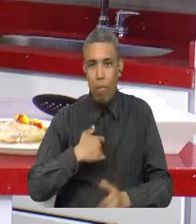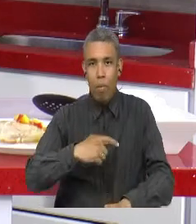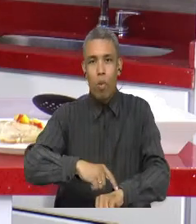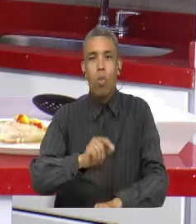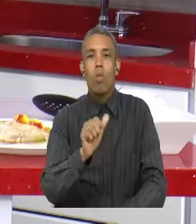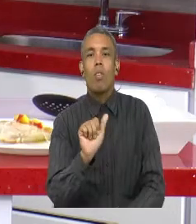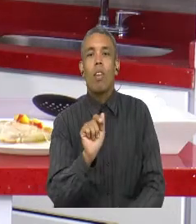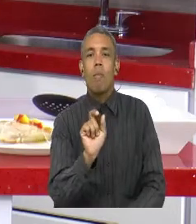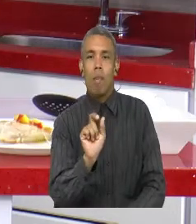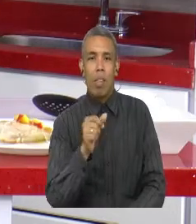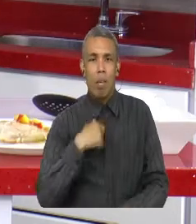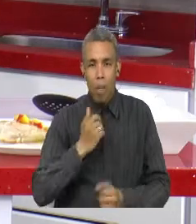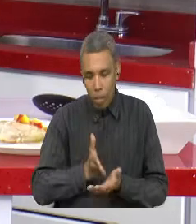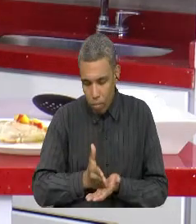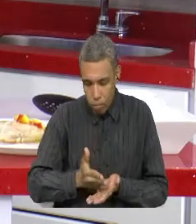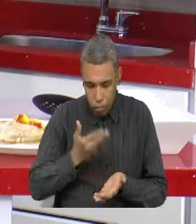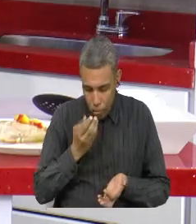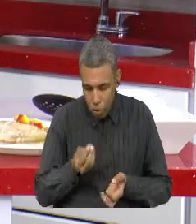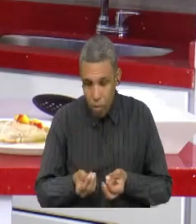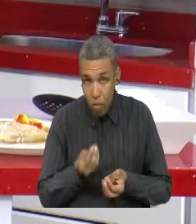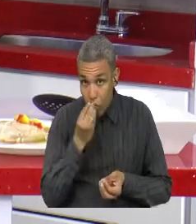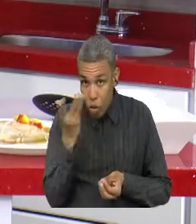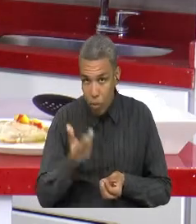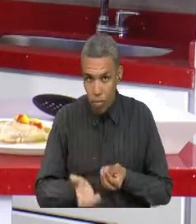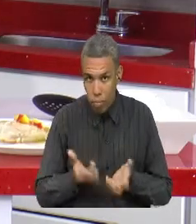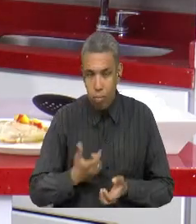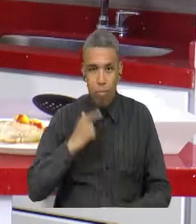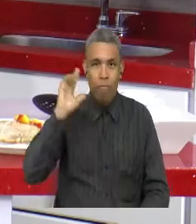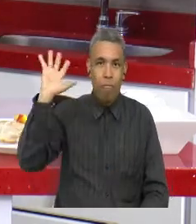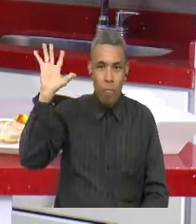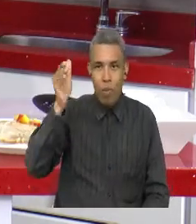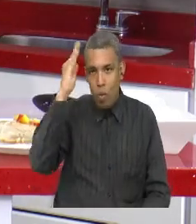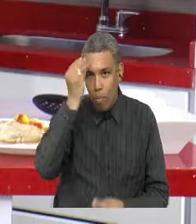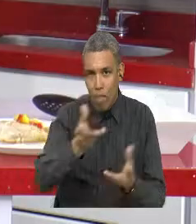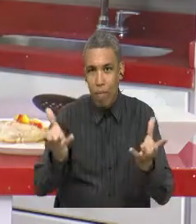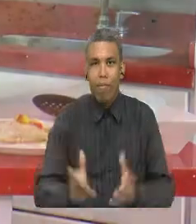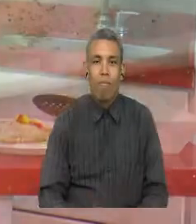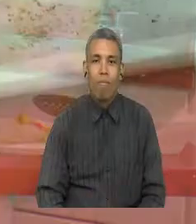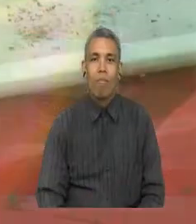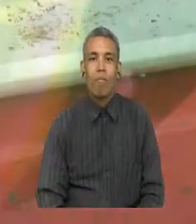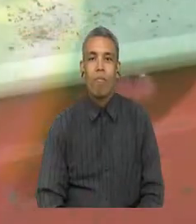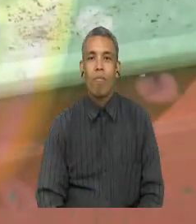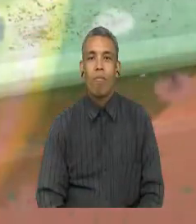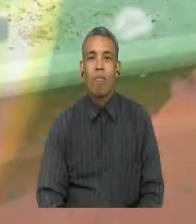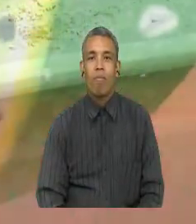Televisión en esto que se llama A Pedir de Boca. Chao, Dios los bendiga. Chao.